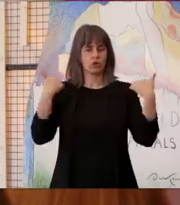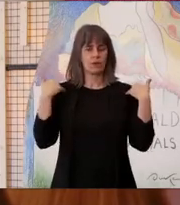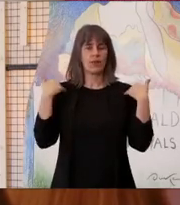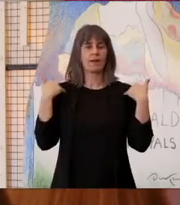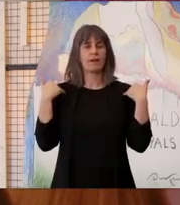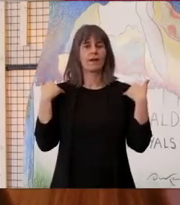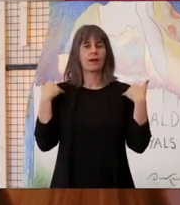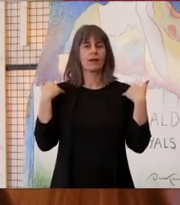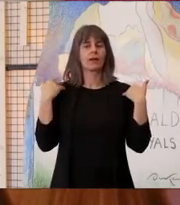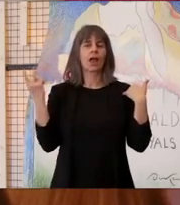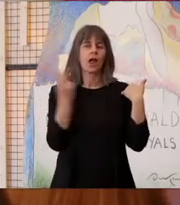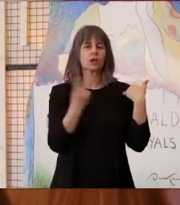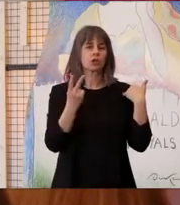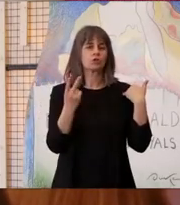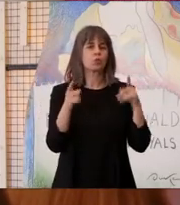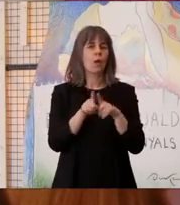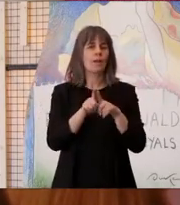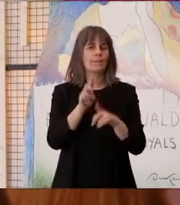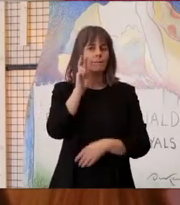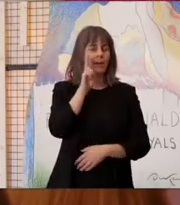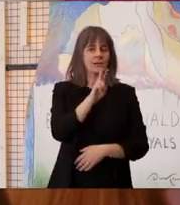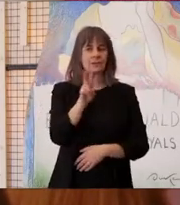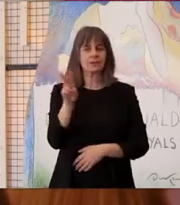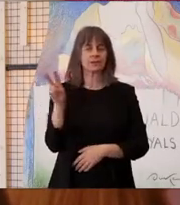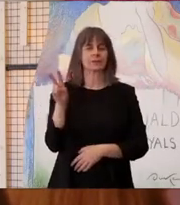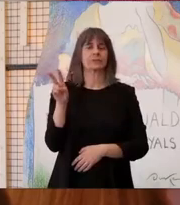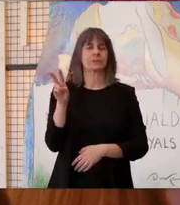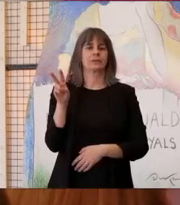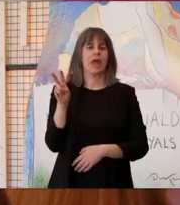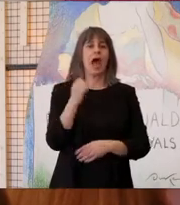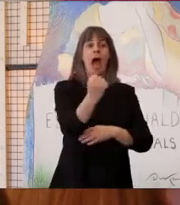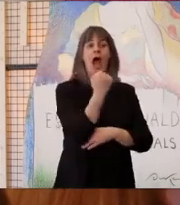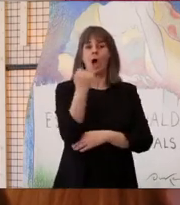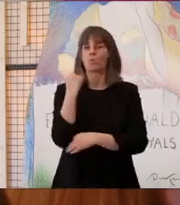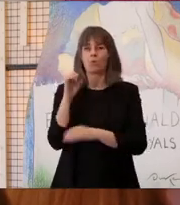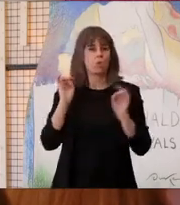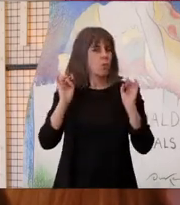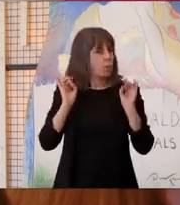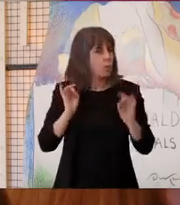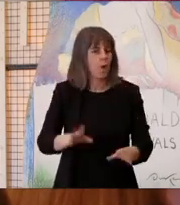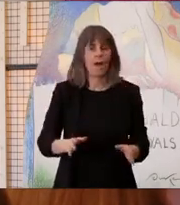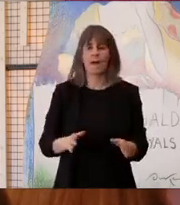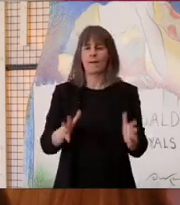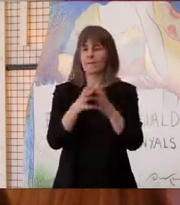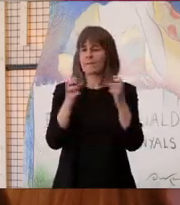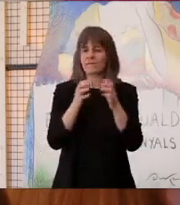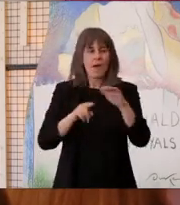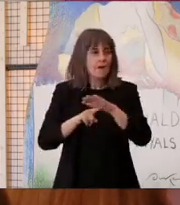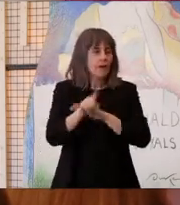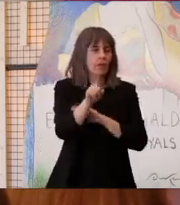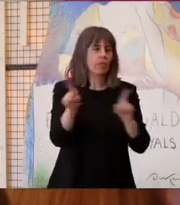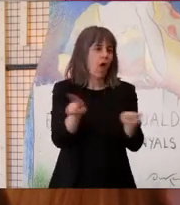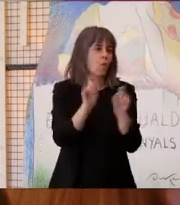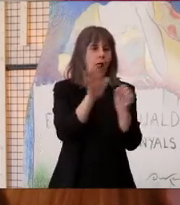encontráis la misma el mismo apoyo las mismas ganas de avanzar en todos los ámbitos